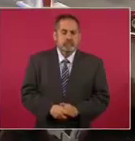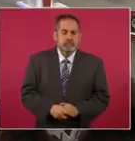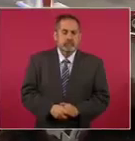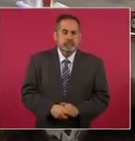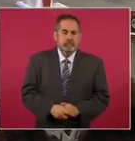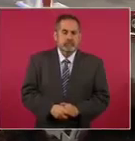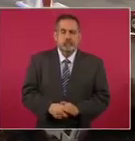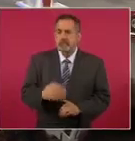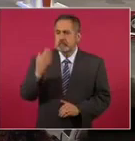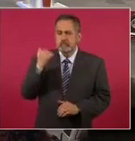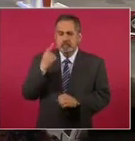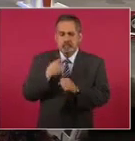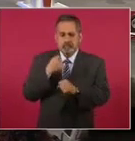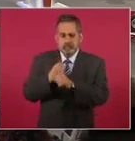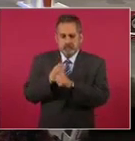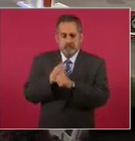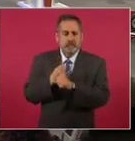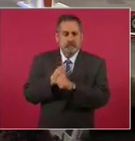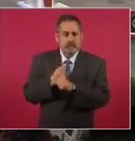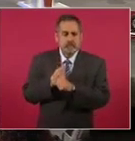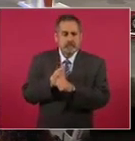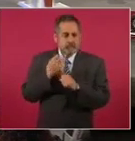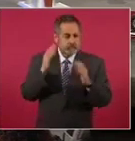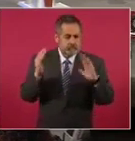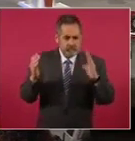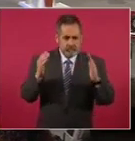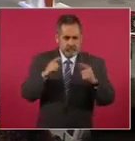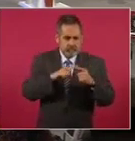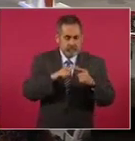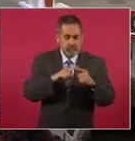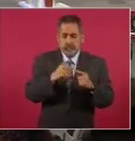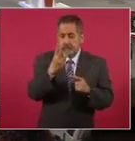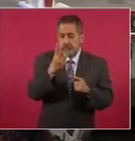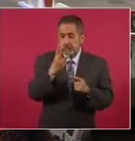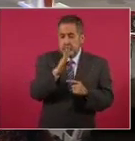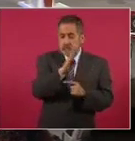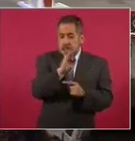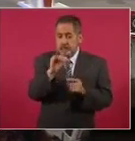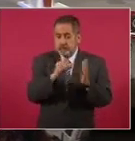El año pasado, en este periodo, llevábamos